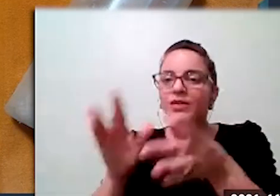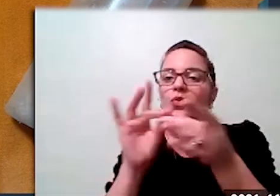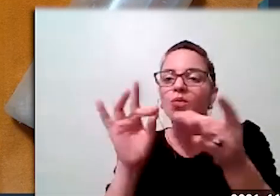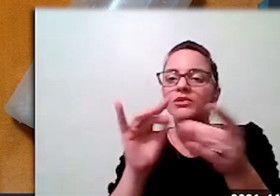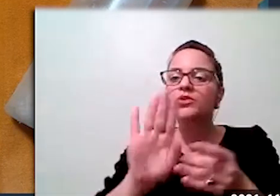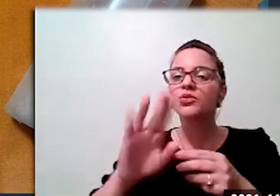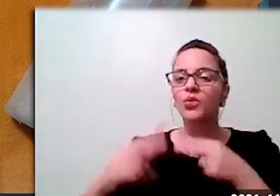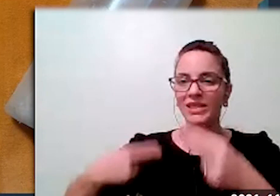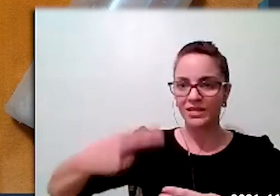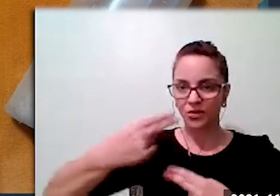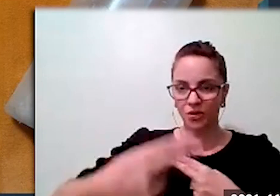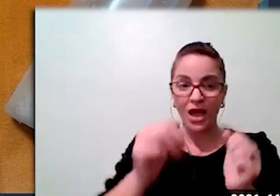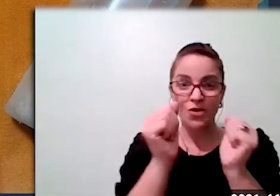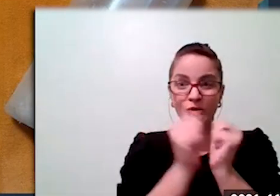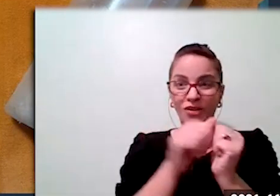Con este elenco,